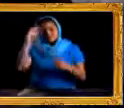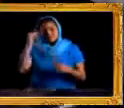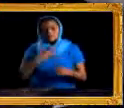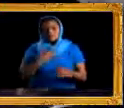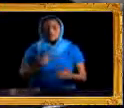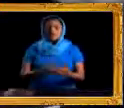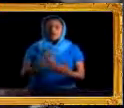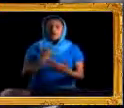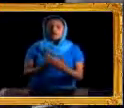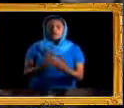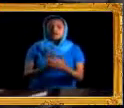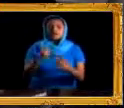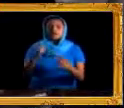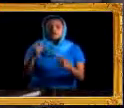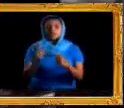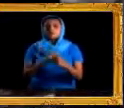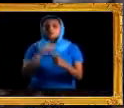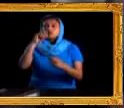sangre preciosa.